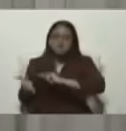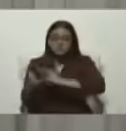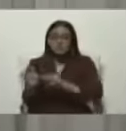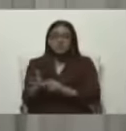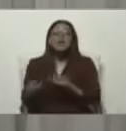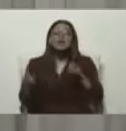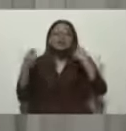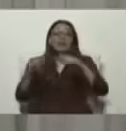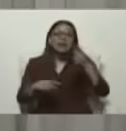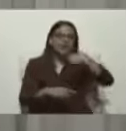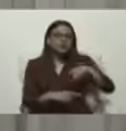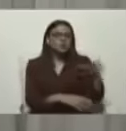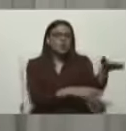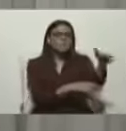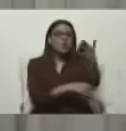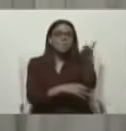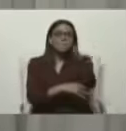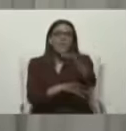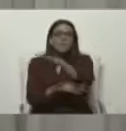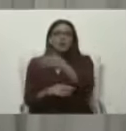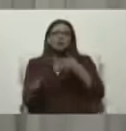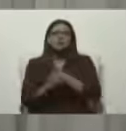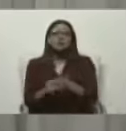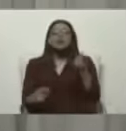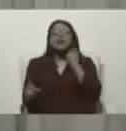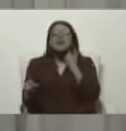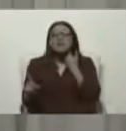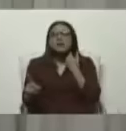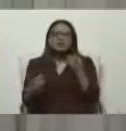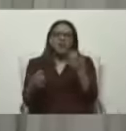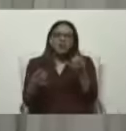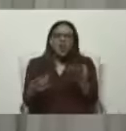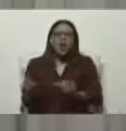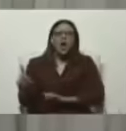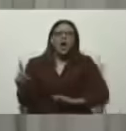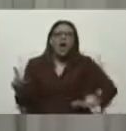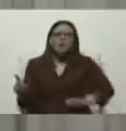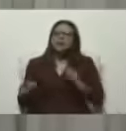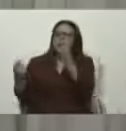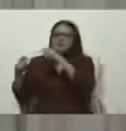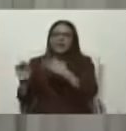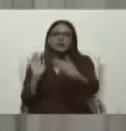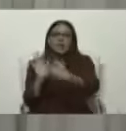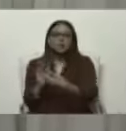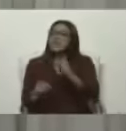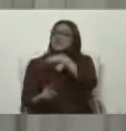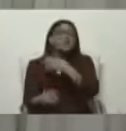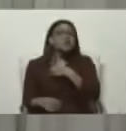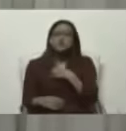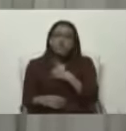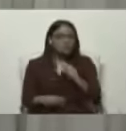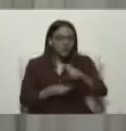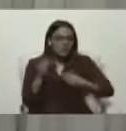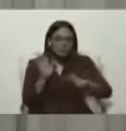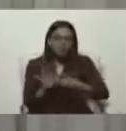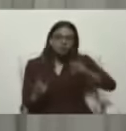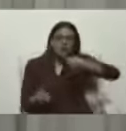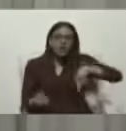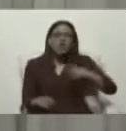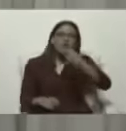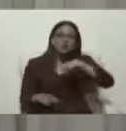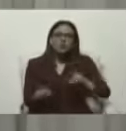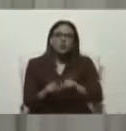tratar de matarnos de hambre, de enfermedad, de dolor, y no pudieron. Y como no pudieron, y como les